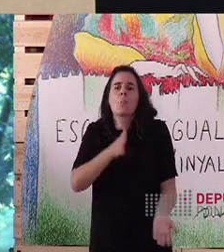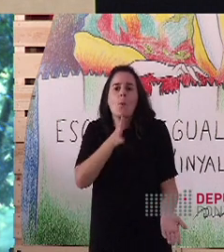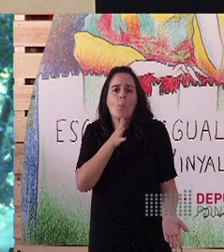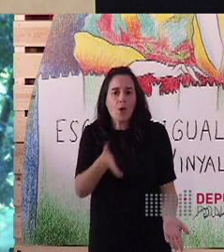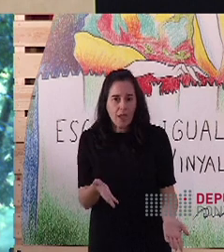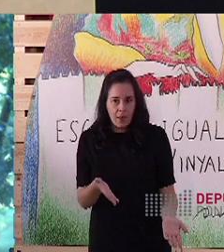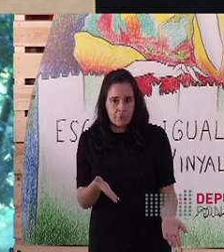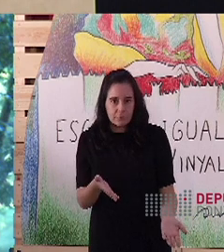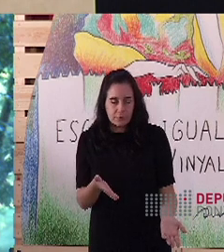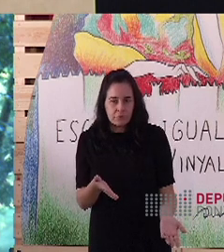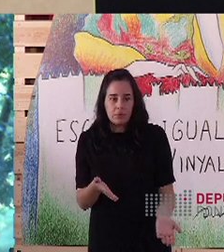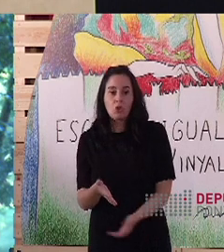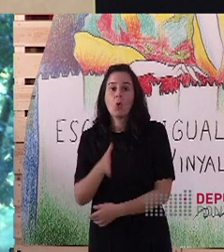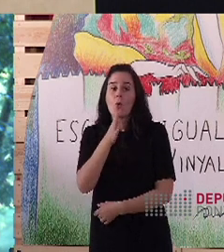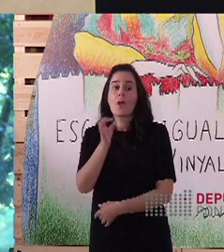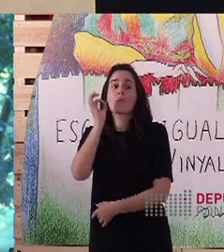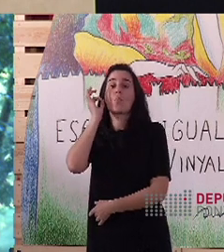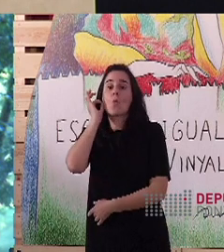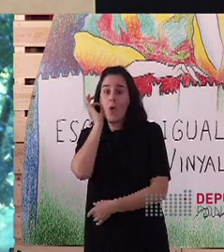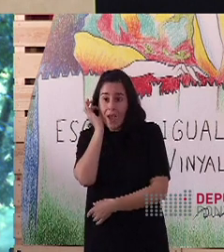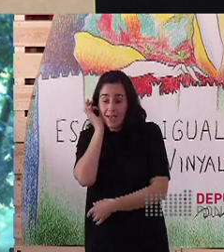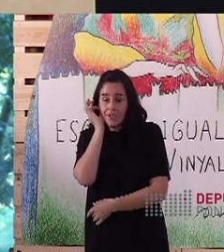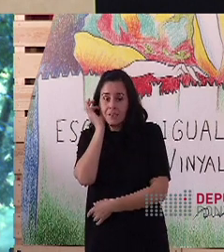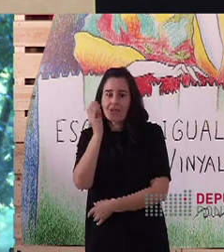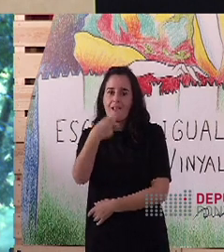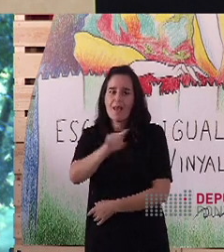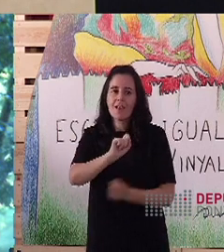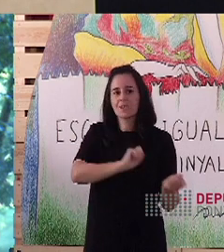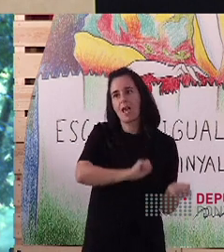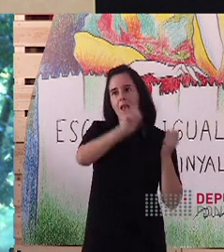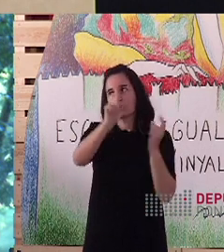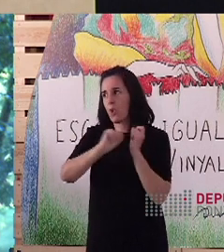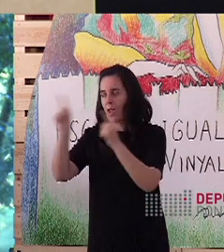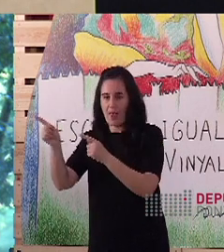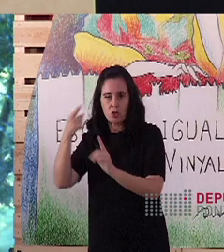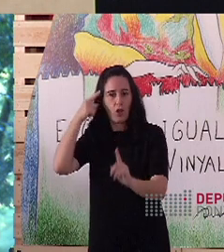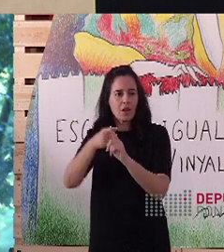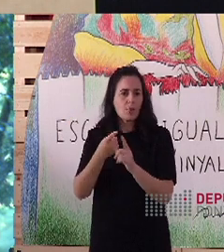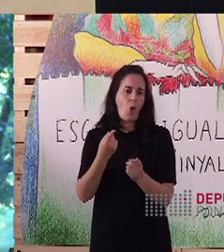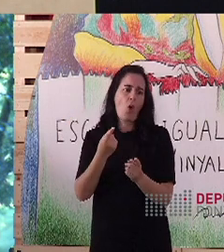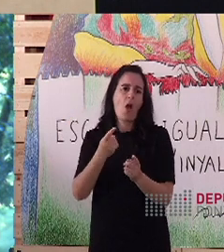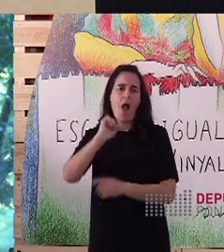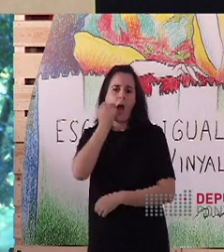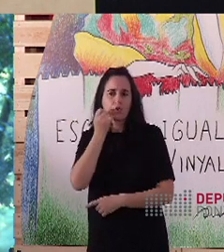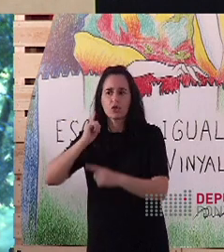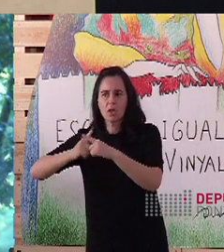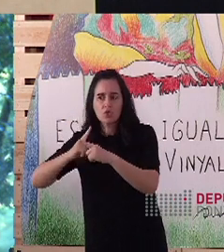ocurren porque las mujeres que son exportadas para la explotación sexual, para las maquilas,